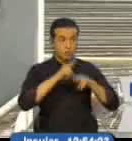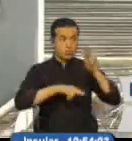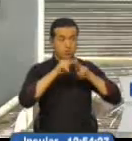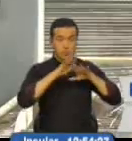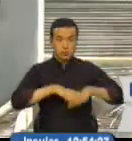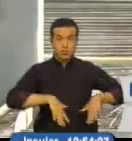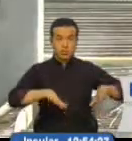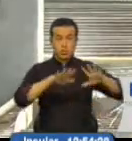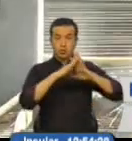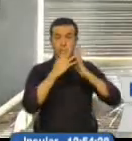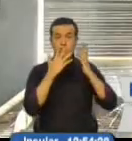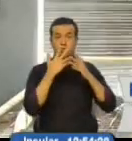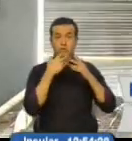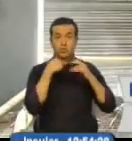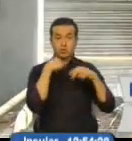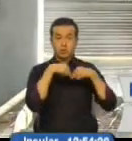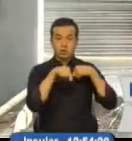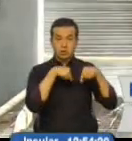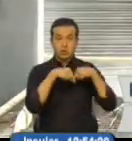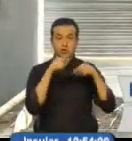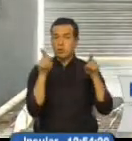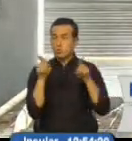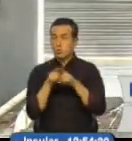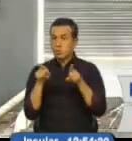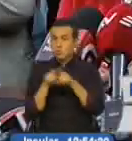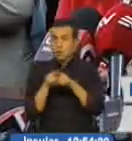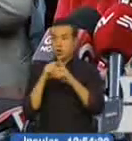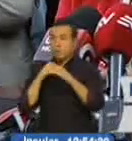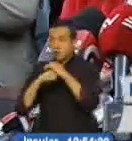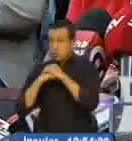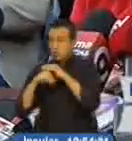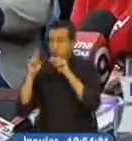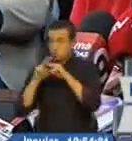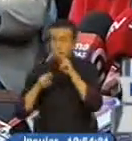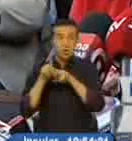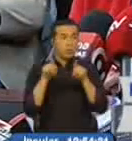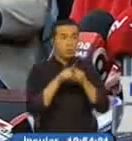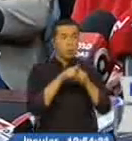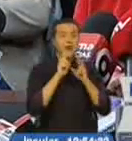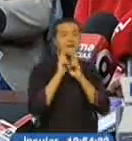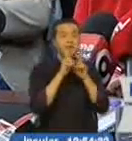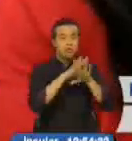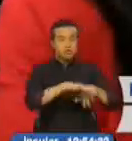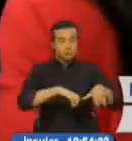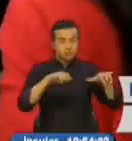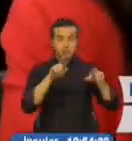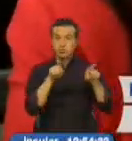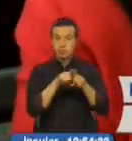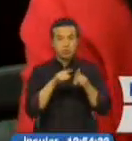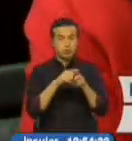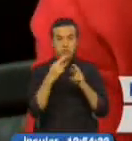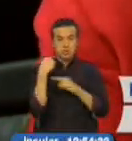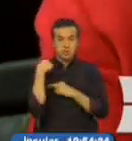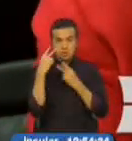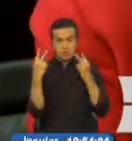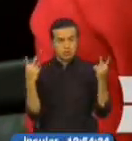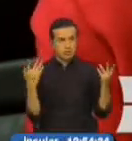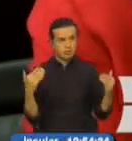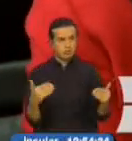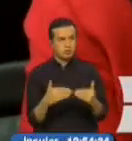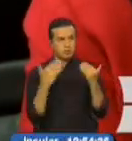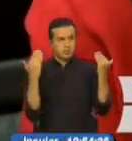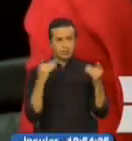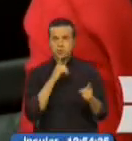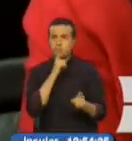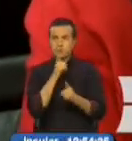obra de transportación estuvo a cargo del drenaje del río Magdalena, un nexo que fue la base para esta cita. Entonces hay esta coincidencia que por